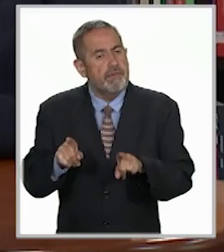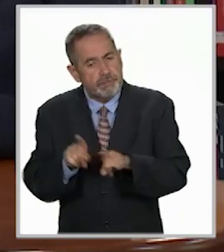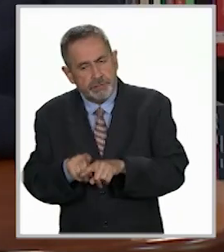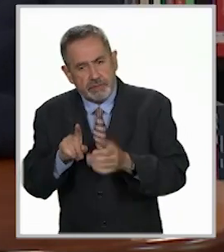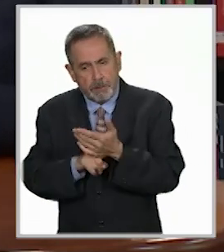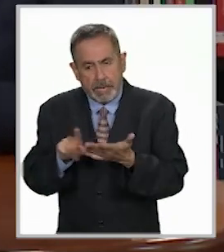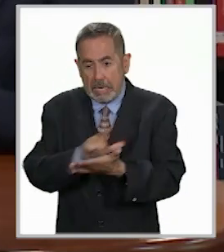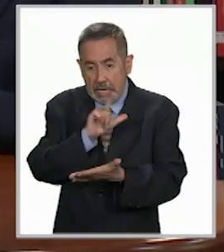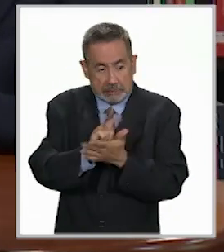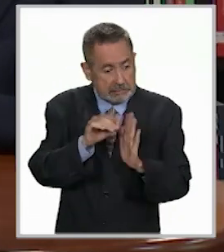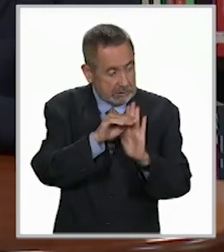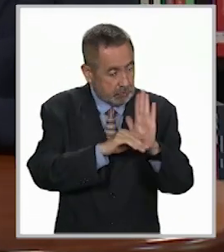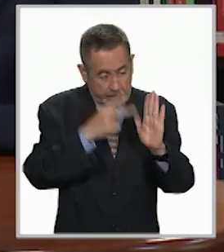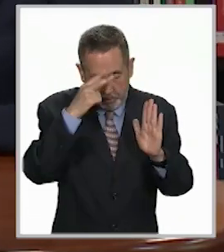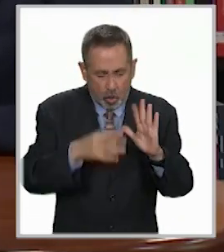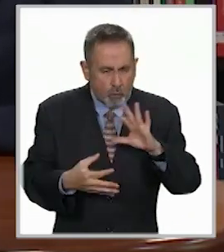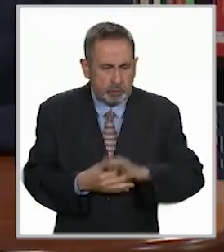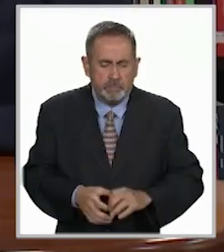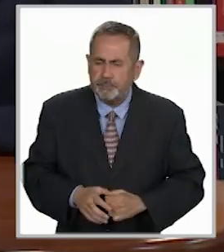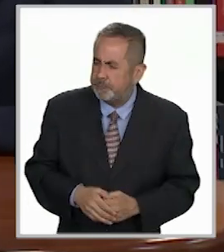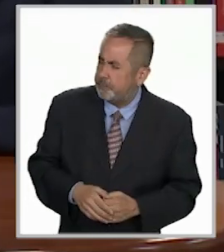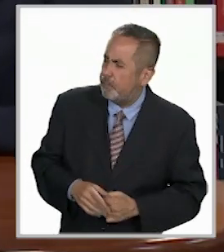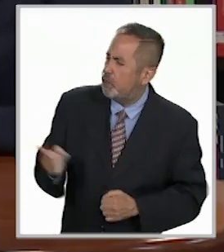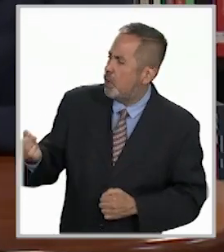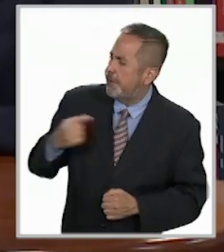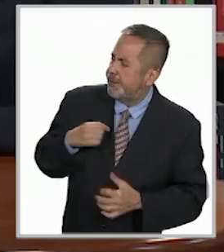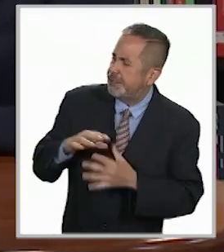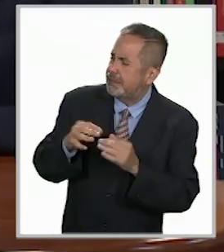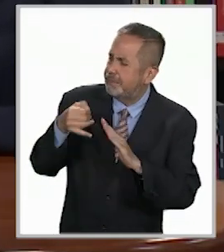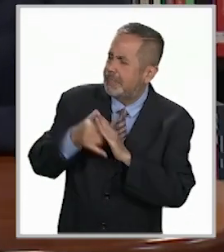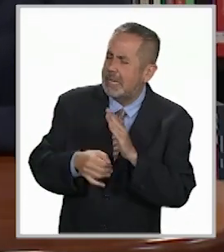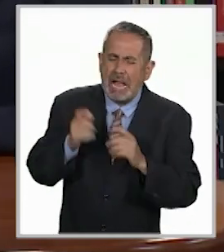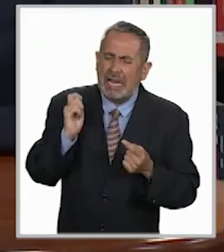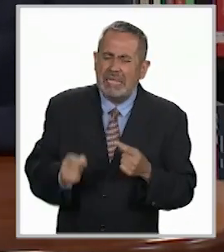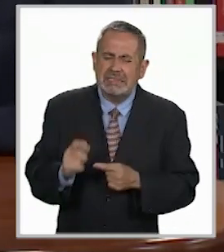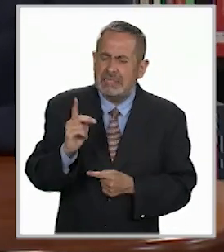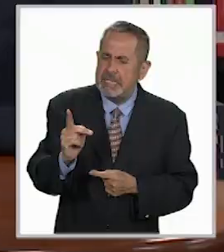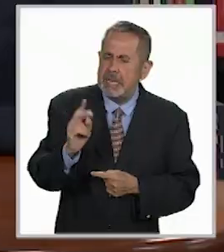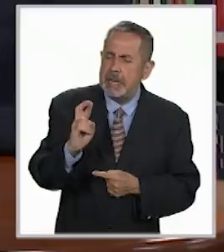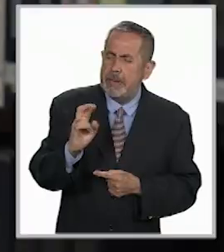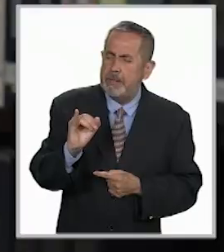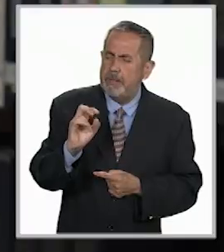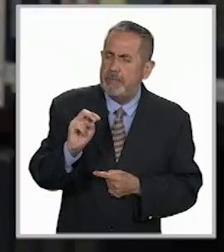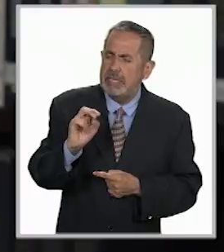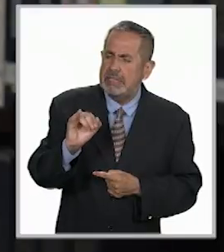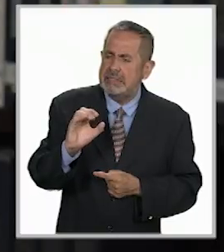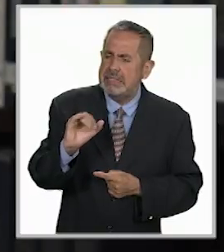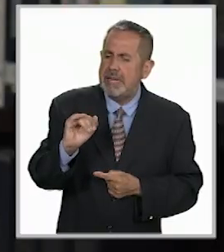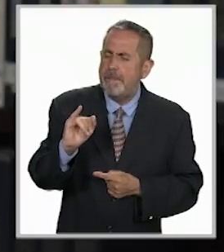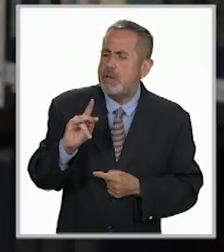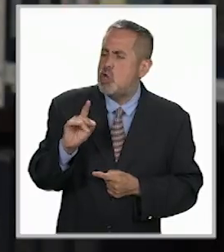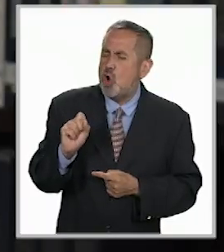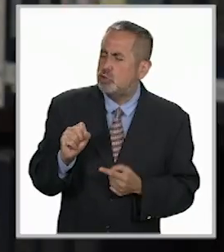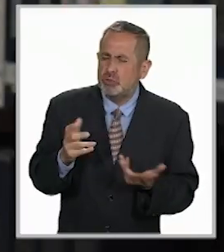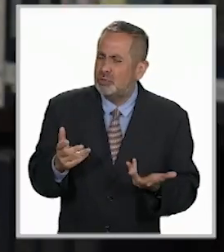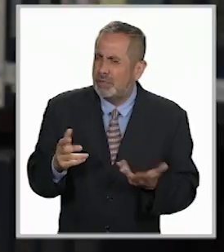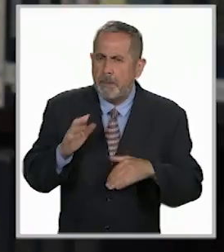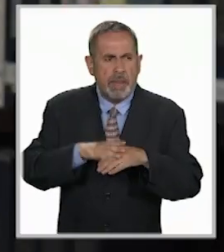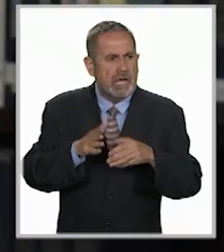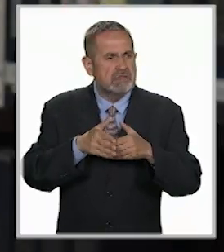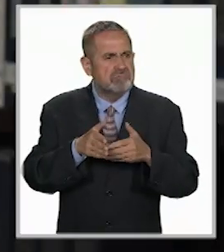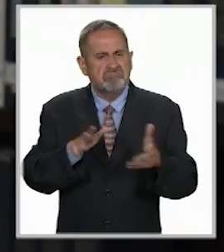derecho internacional, sino inclusive la legislación nacional. Profundiza un poco sobre principios, sobre algunos de los